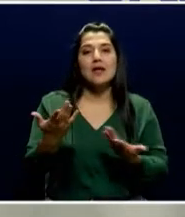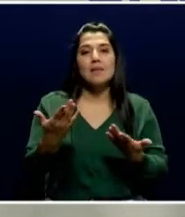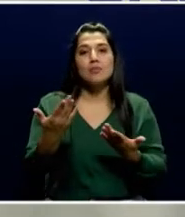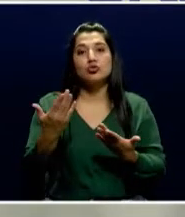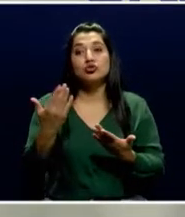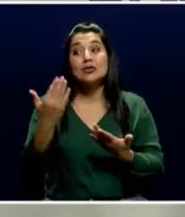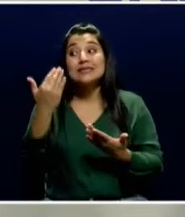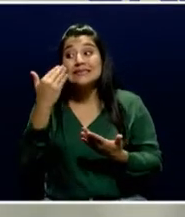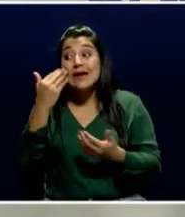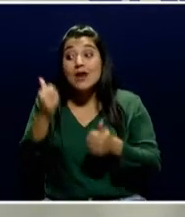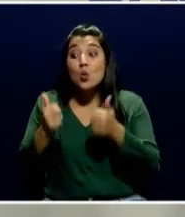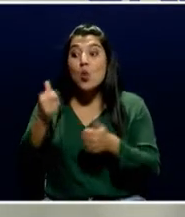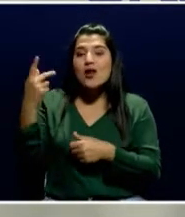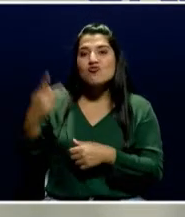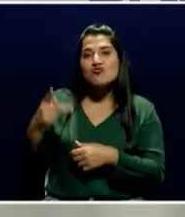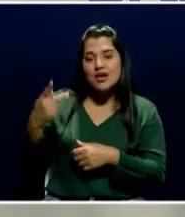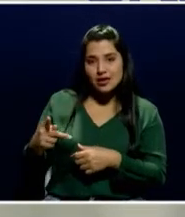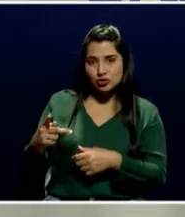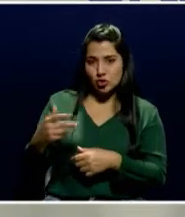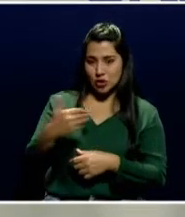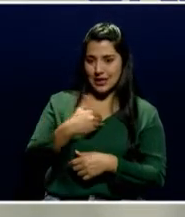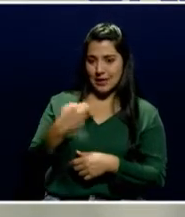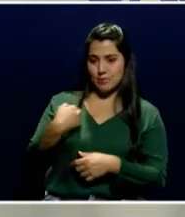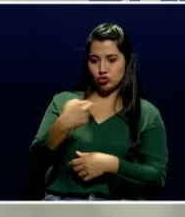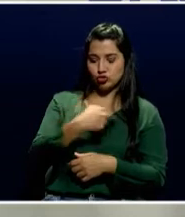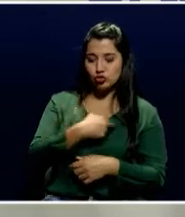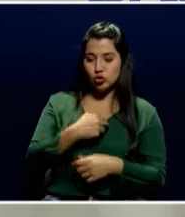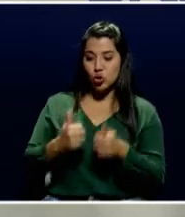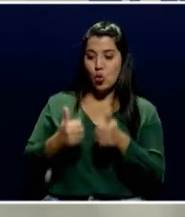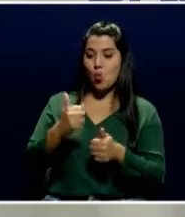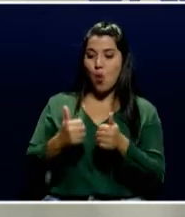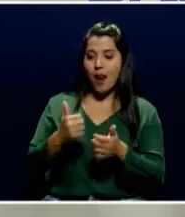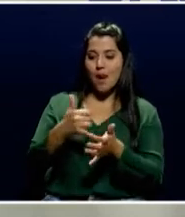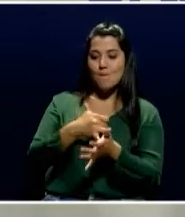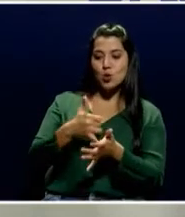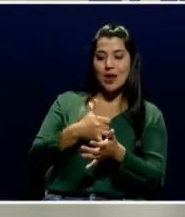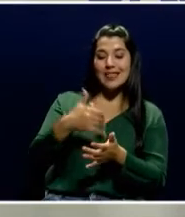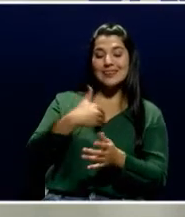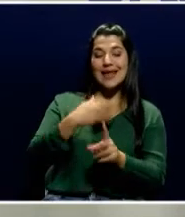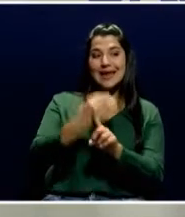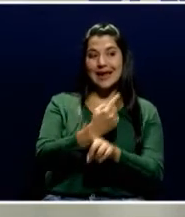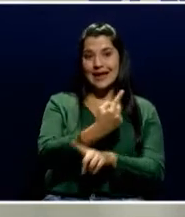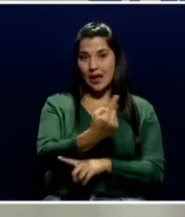factor de vulnerabilidad, esa susceptibilidad, la debilidad que cada uno de